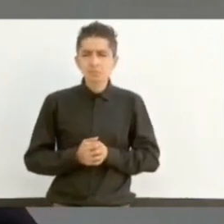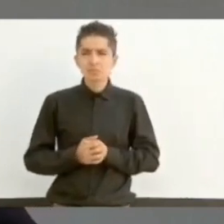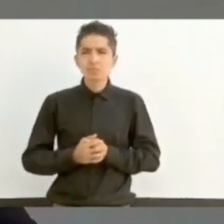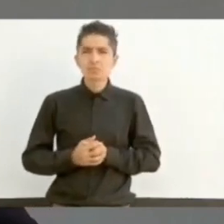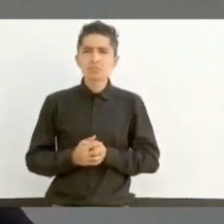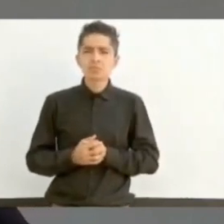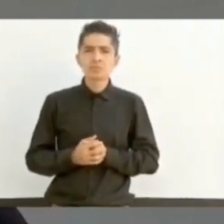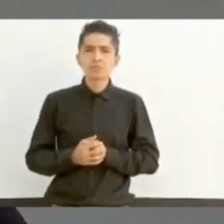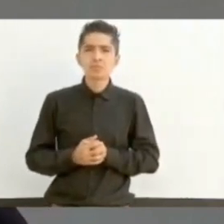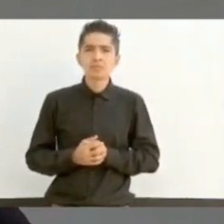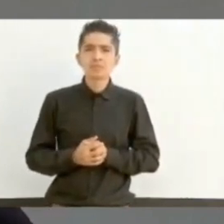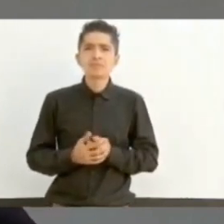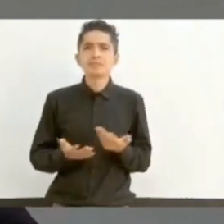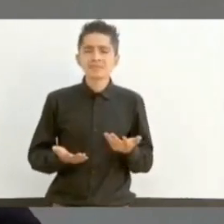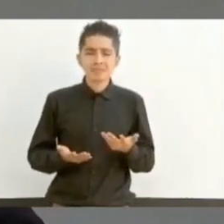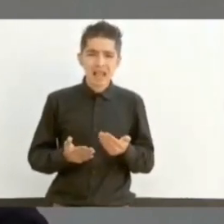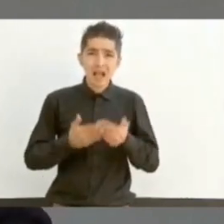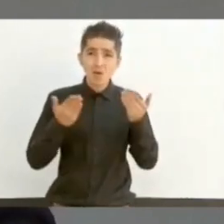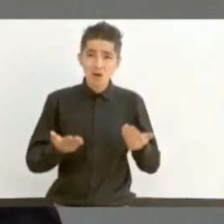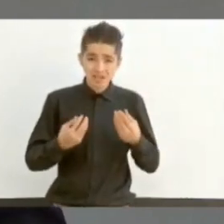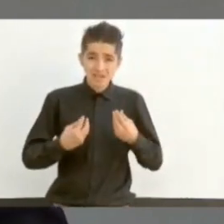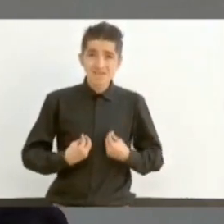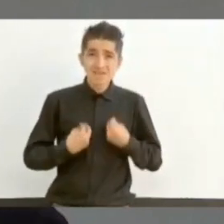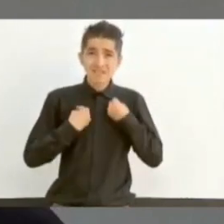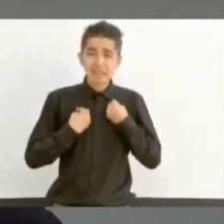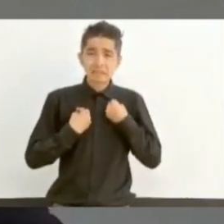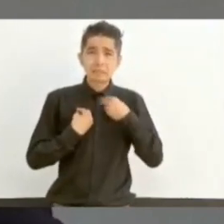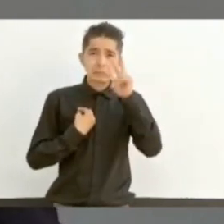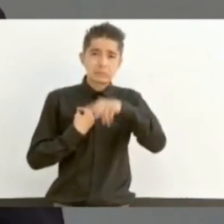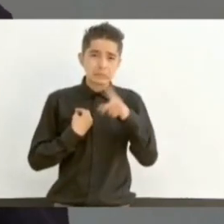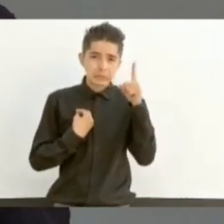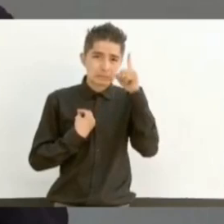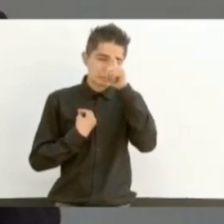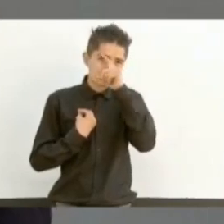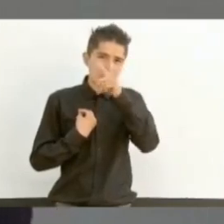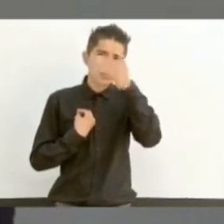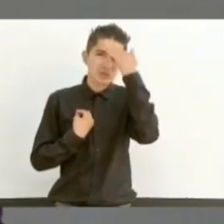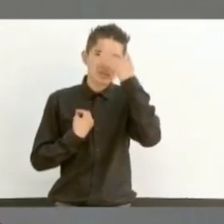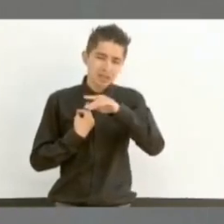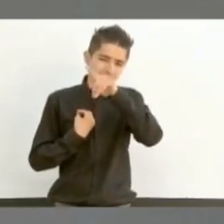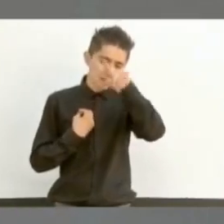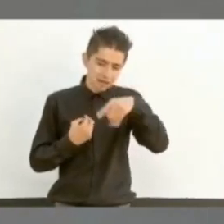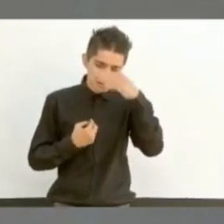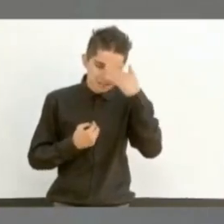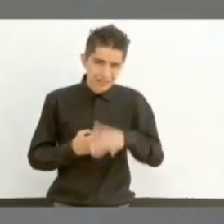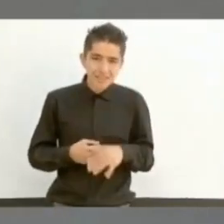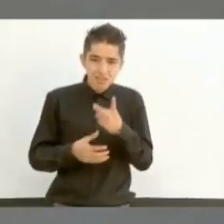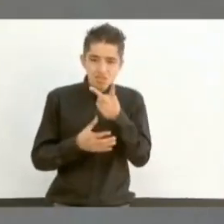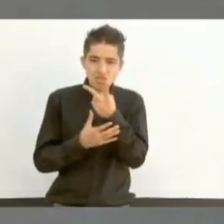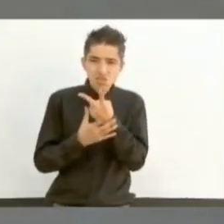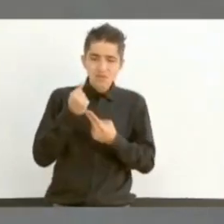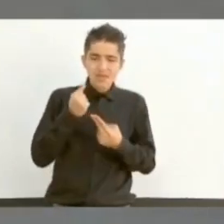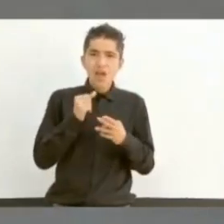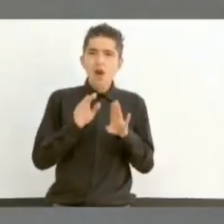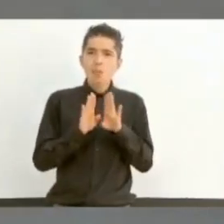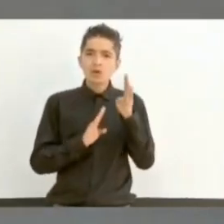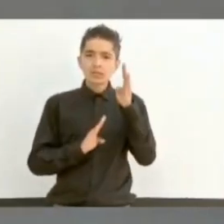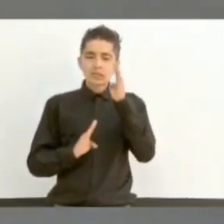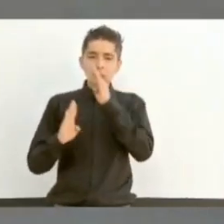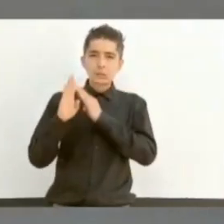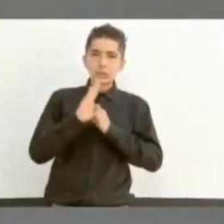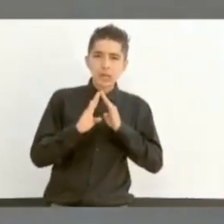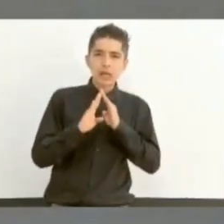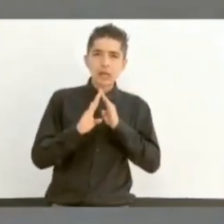enfrentando una situación muy difícil, una doble crisis, la